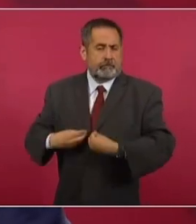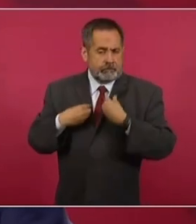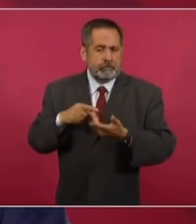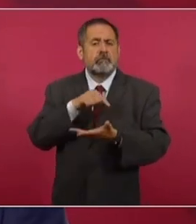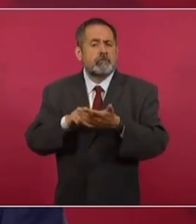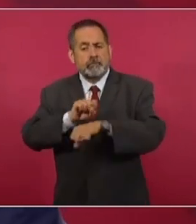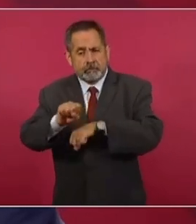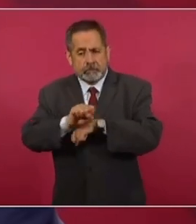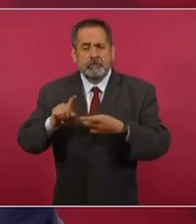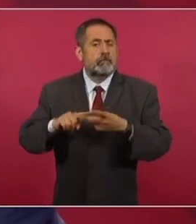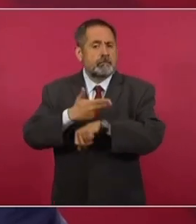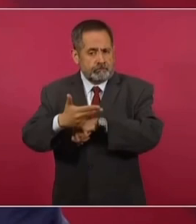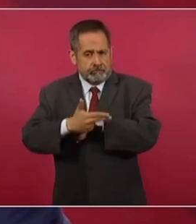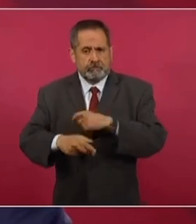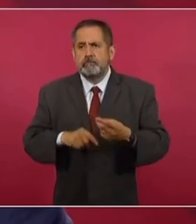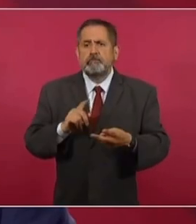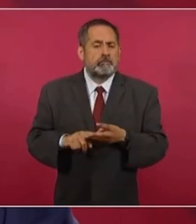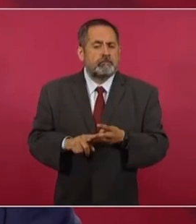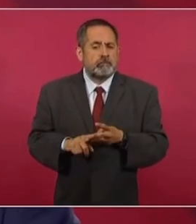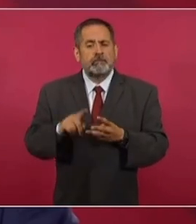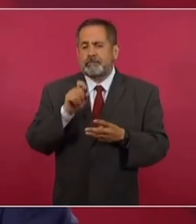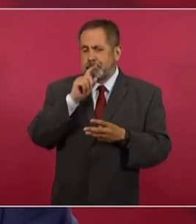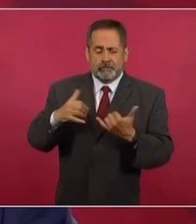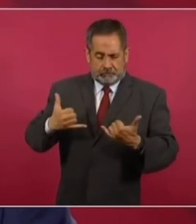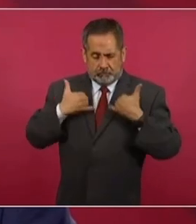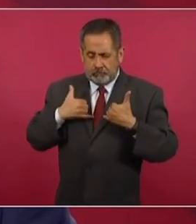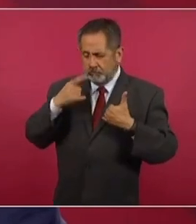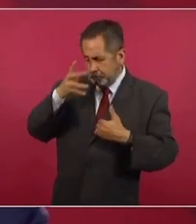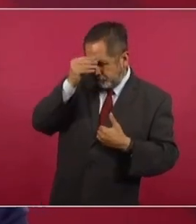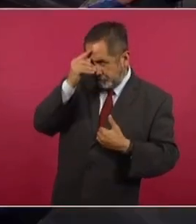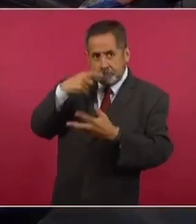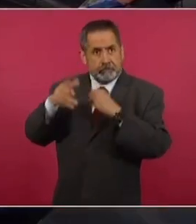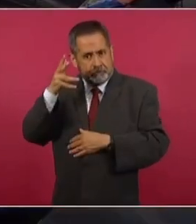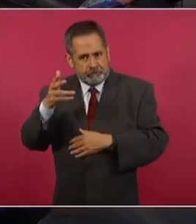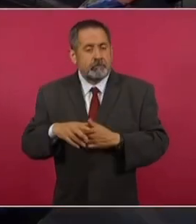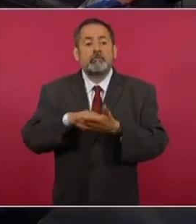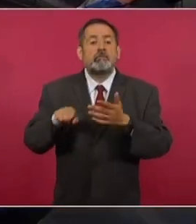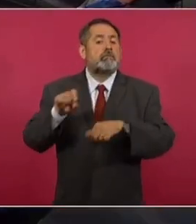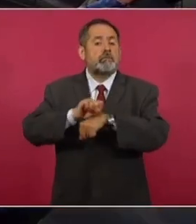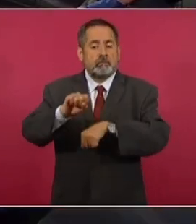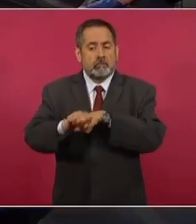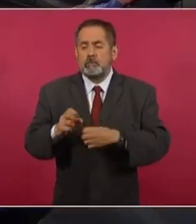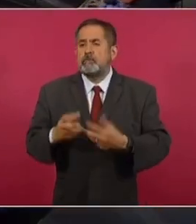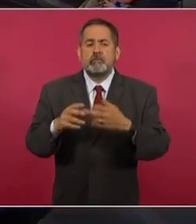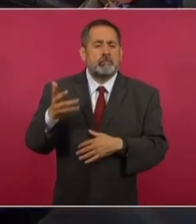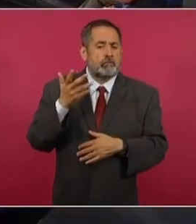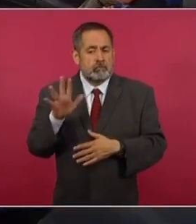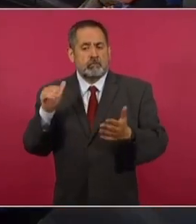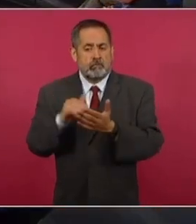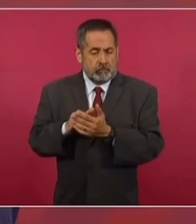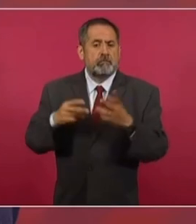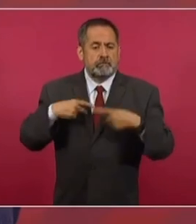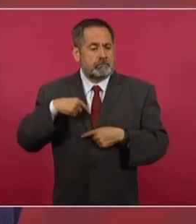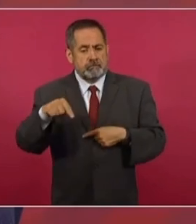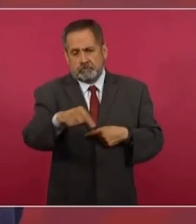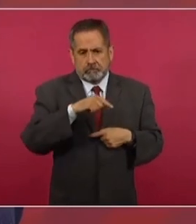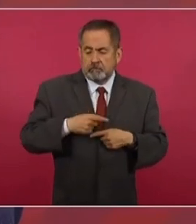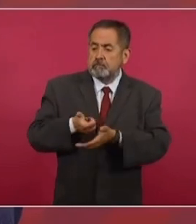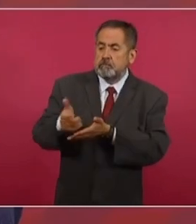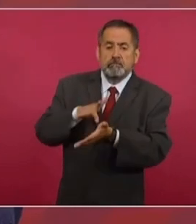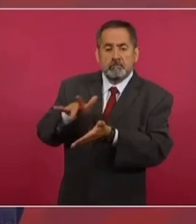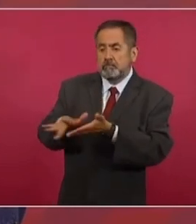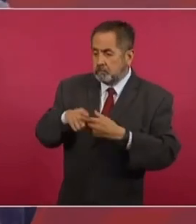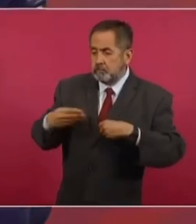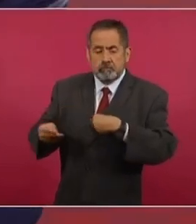Salvador, en Honduras, el programa de Jóvenes Construyendo el Futuro. En El Salvador son 10,000 productores que están recibiendo